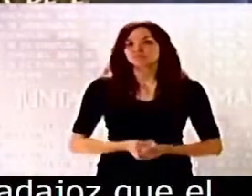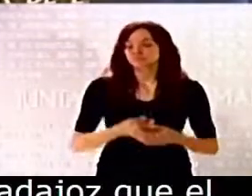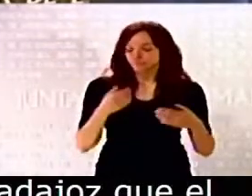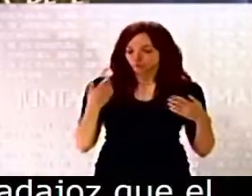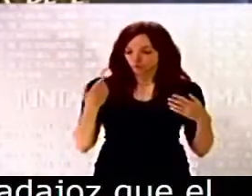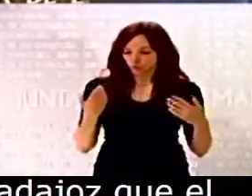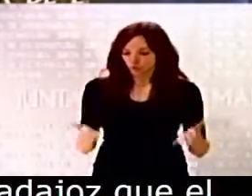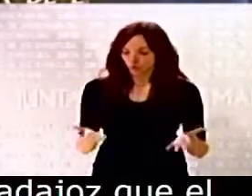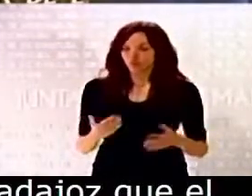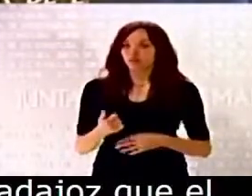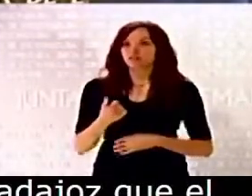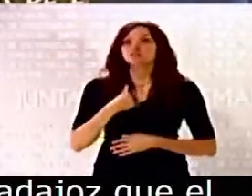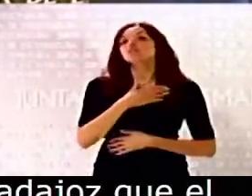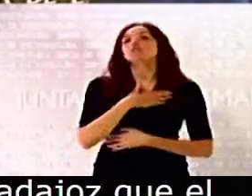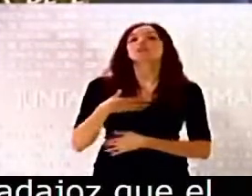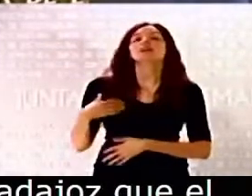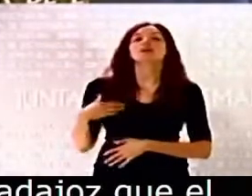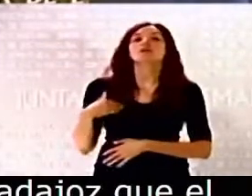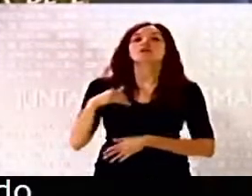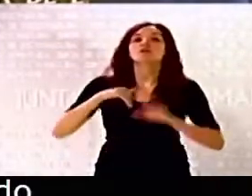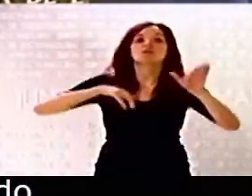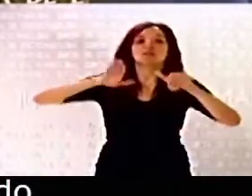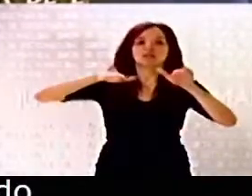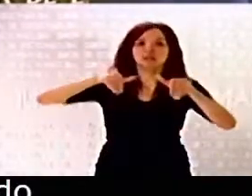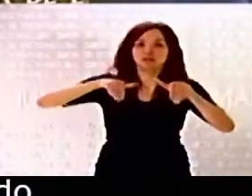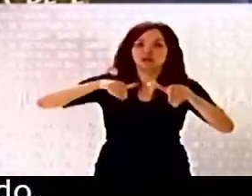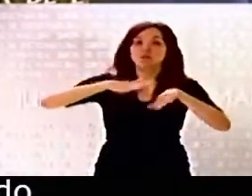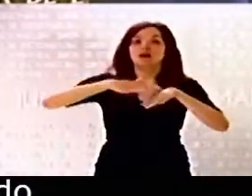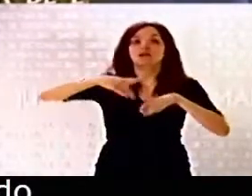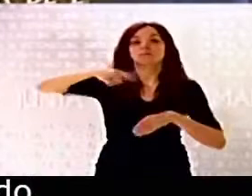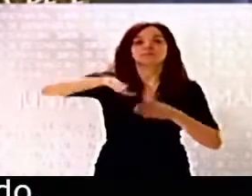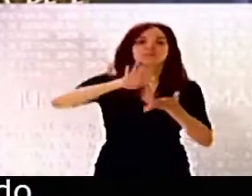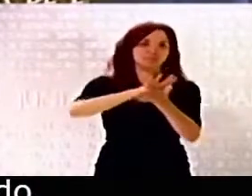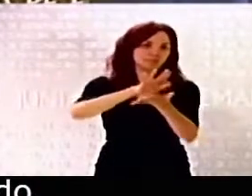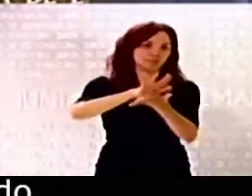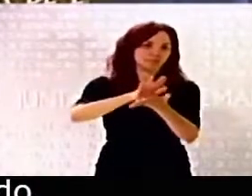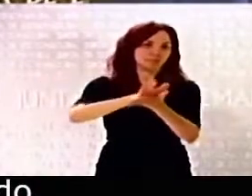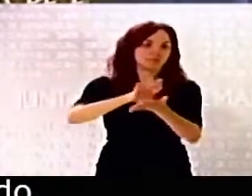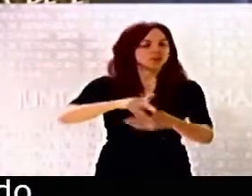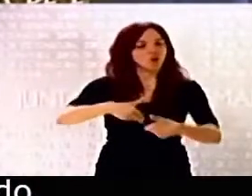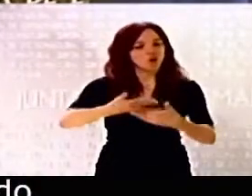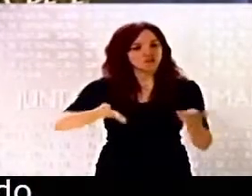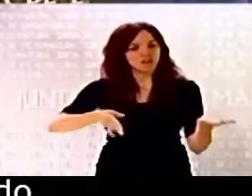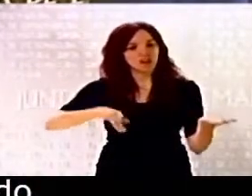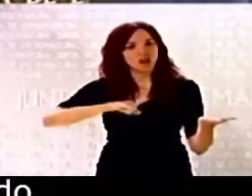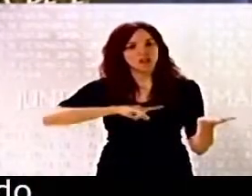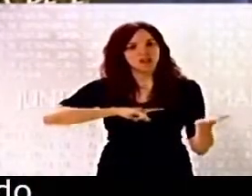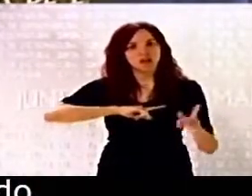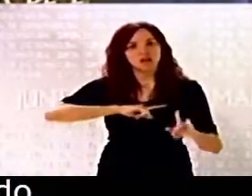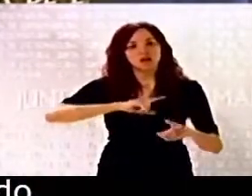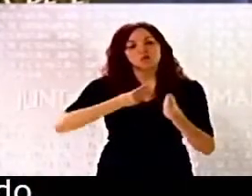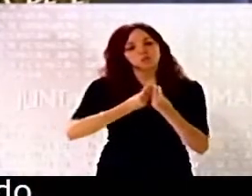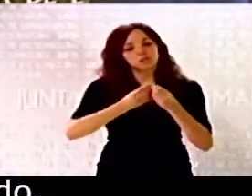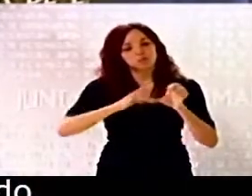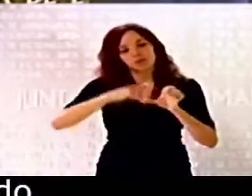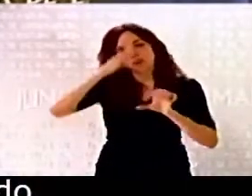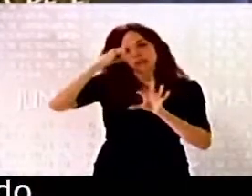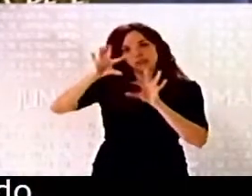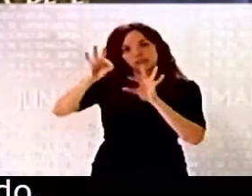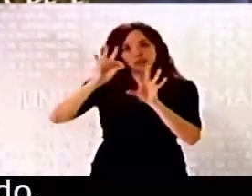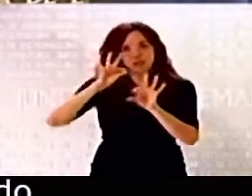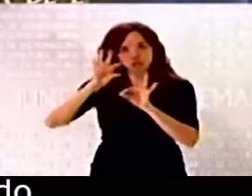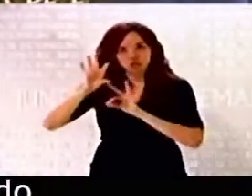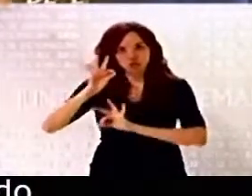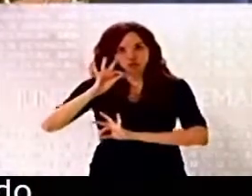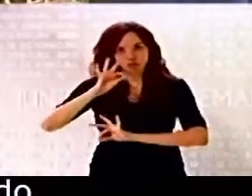yo quiero hacer un llamamiento a la calma, a la confianza en las decisiones que va a tomar la Junta de Extremadura, que ha